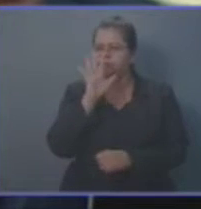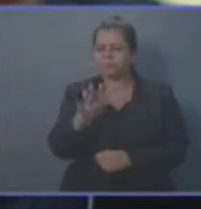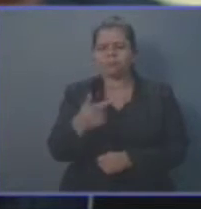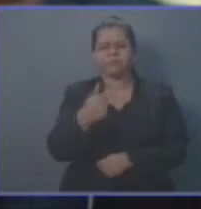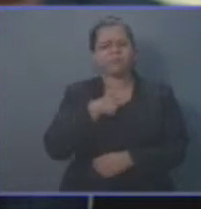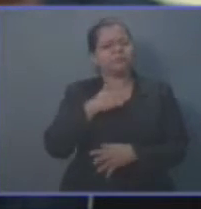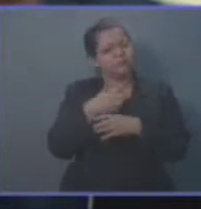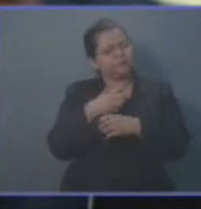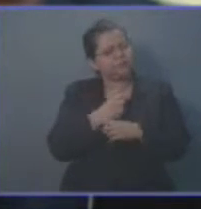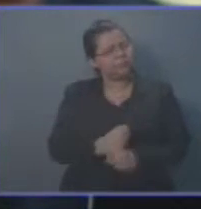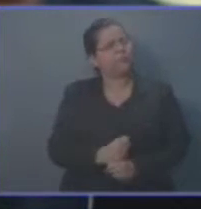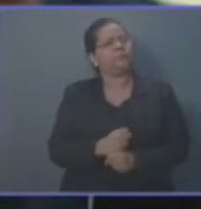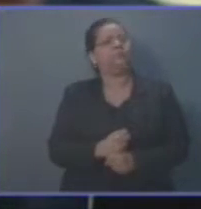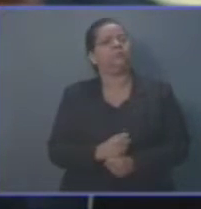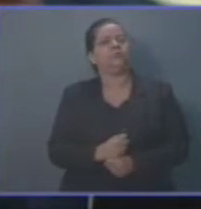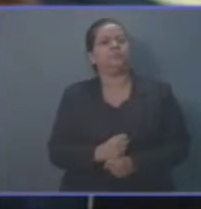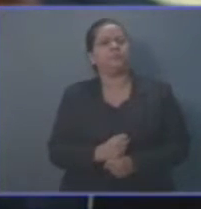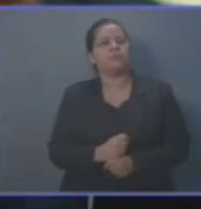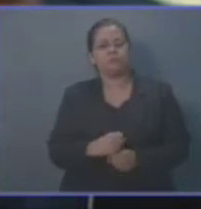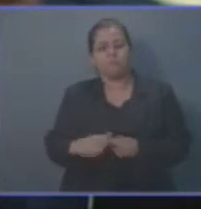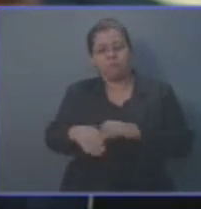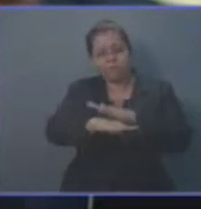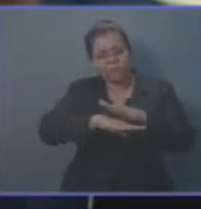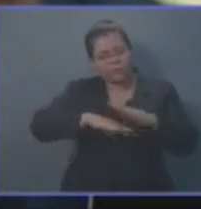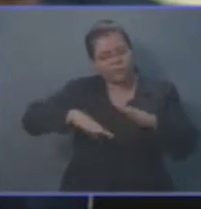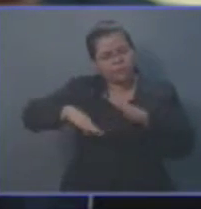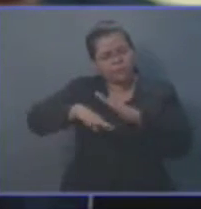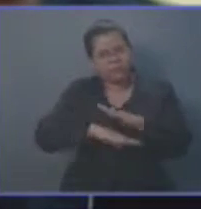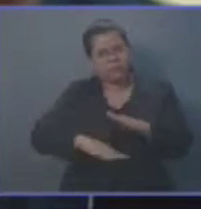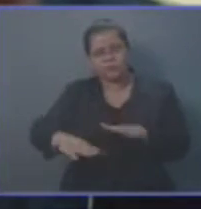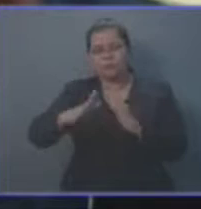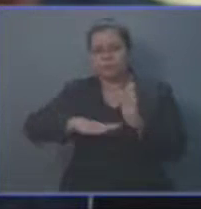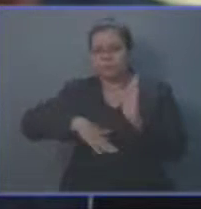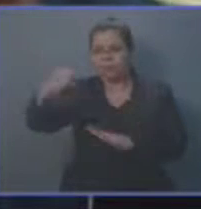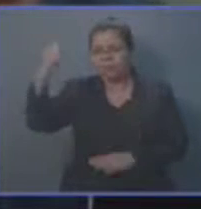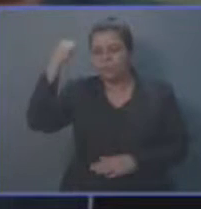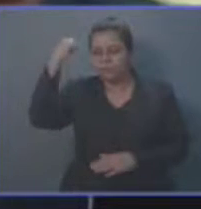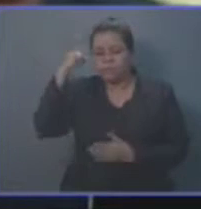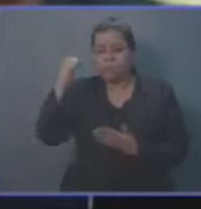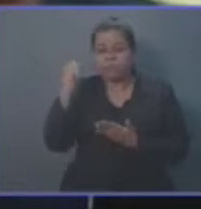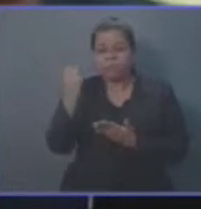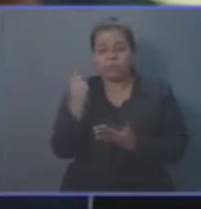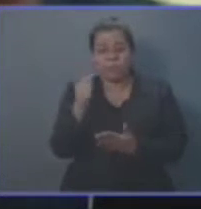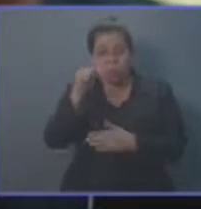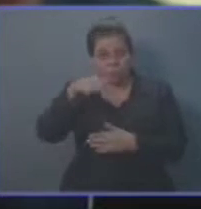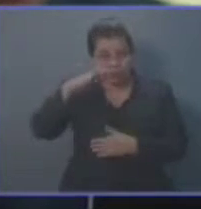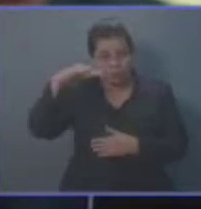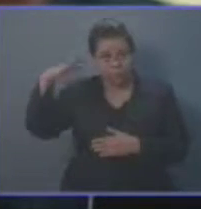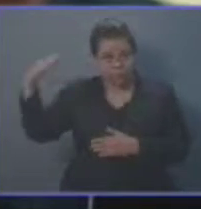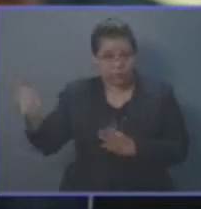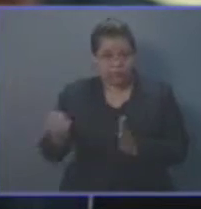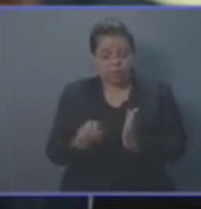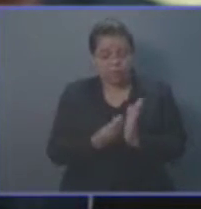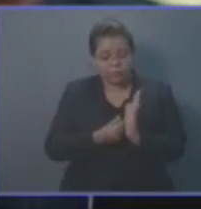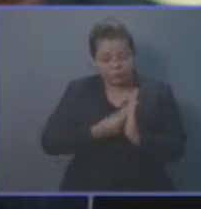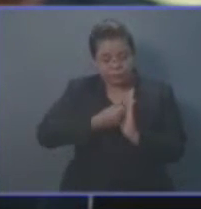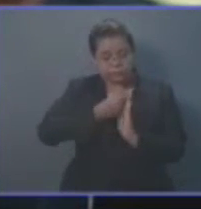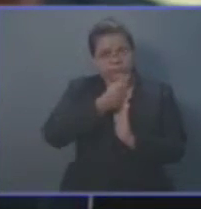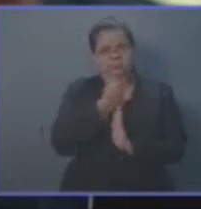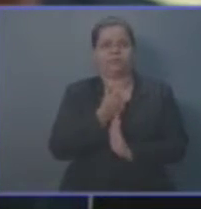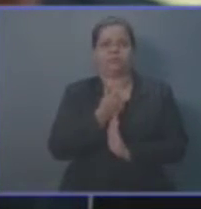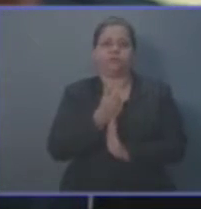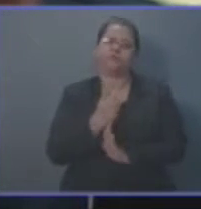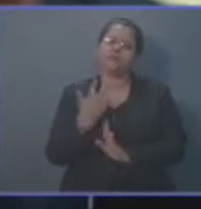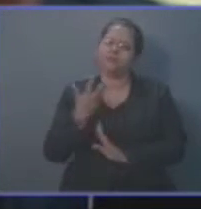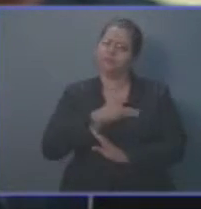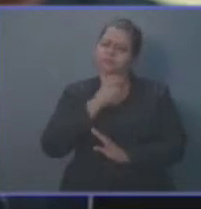seguridad, son la columna vertebral de la economía salvadoreña. Muchas veces cuando hablamos